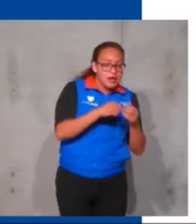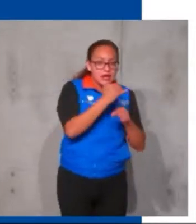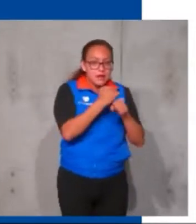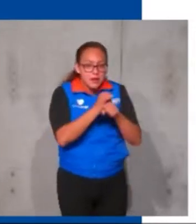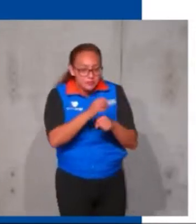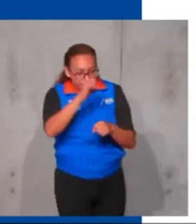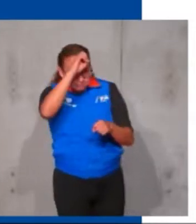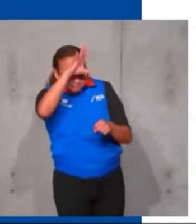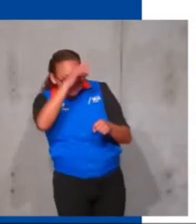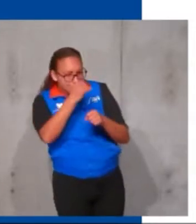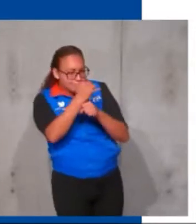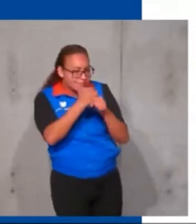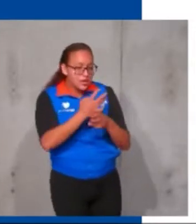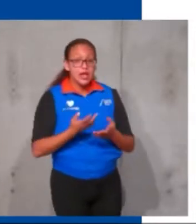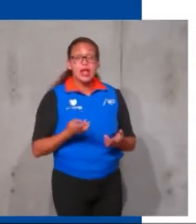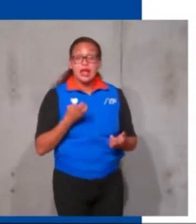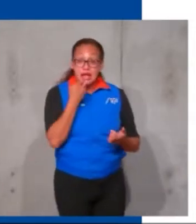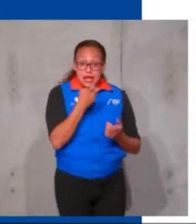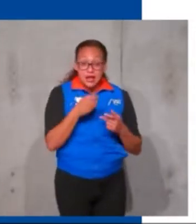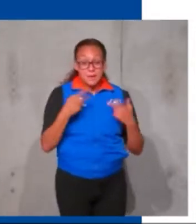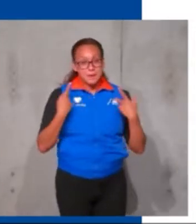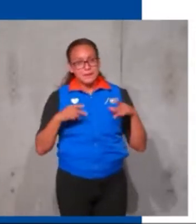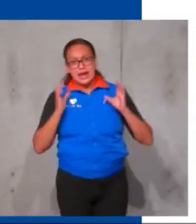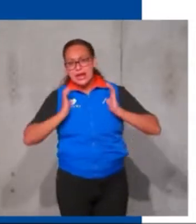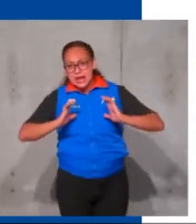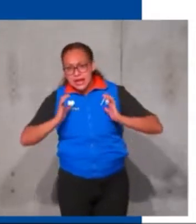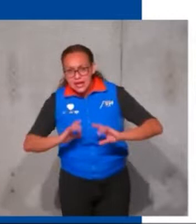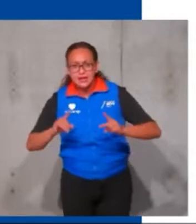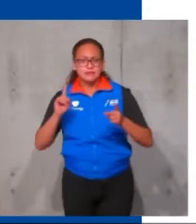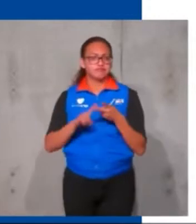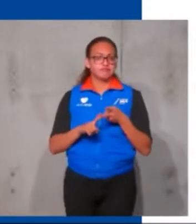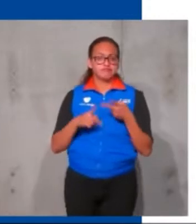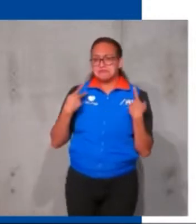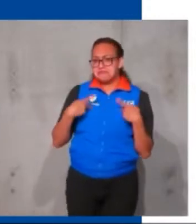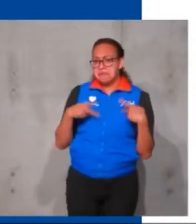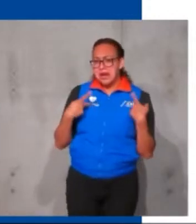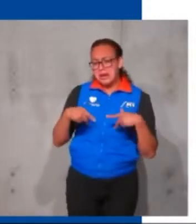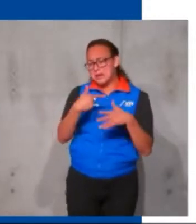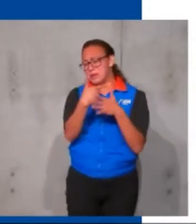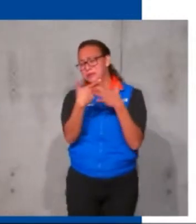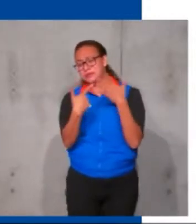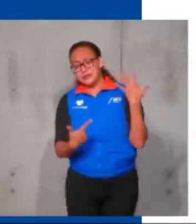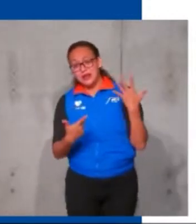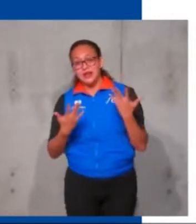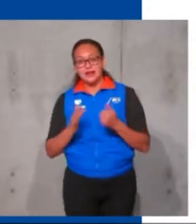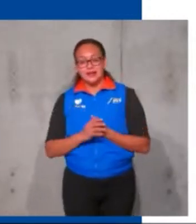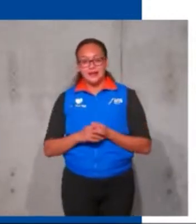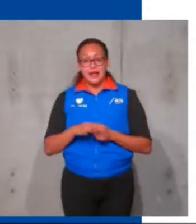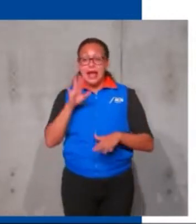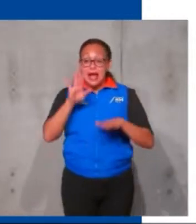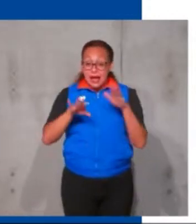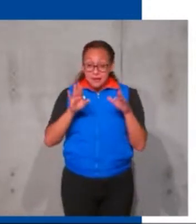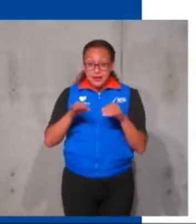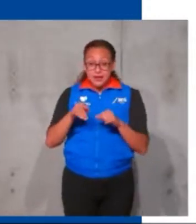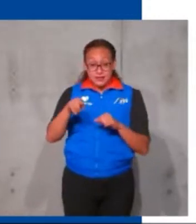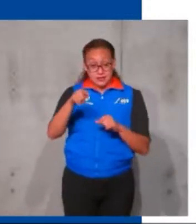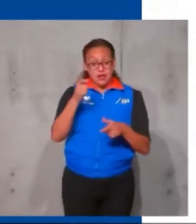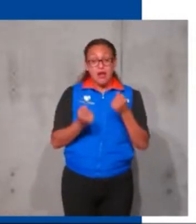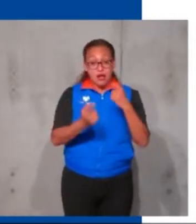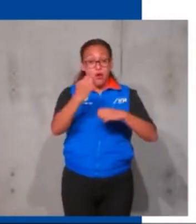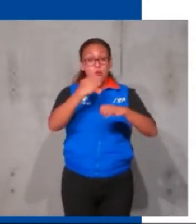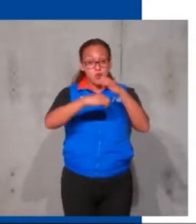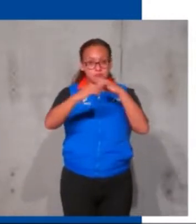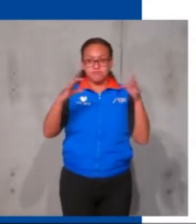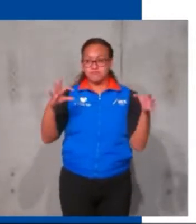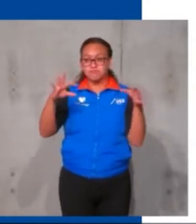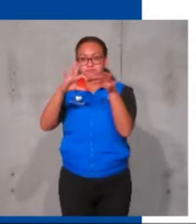Los proveedores, los clientes, hay empresas que tienen una relación importante con algunas